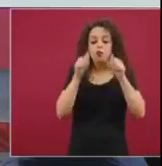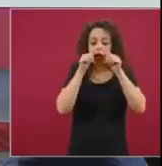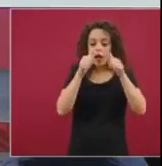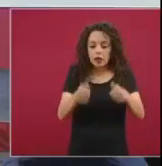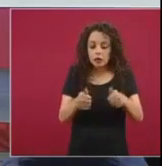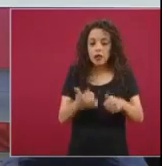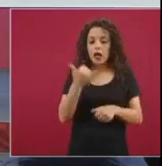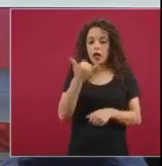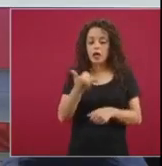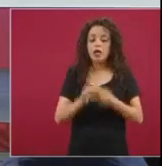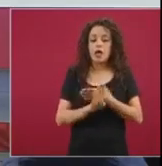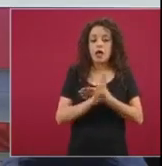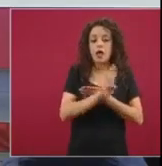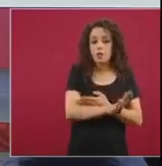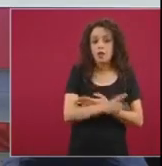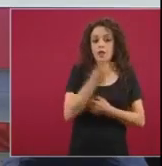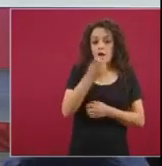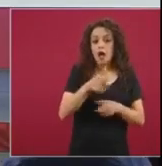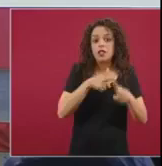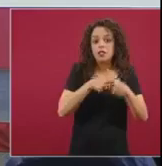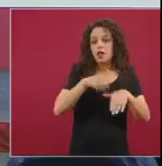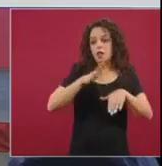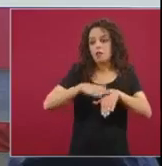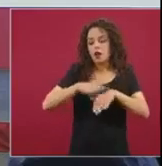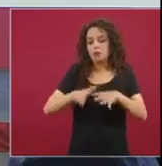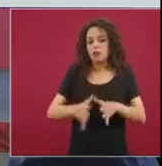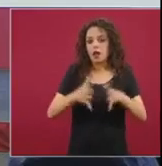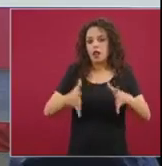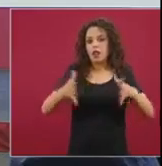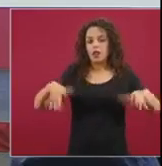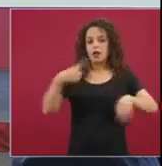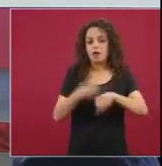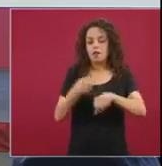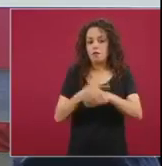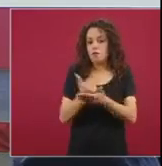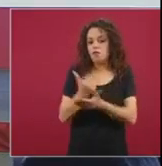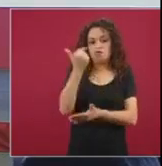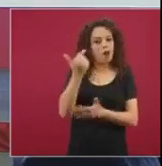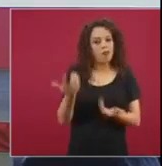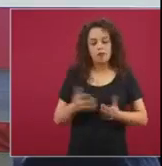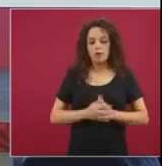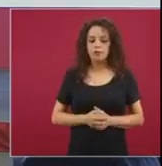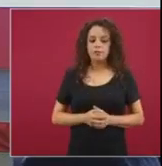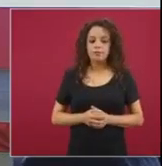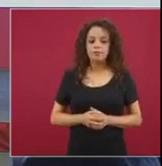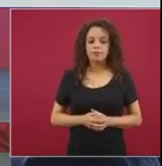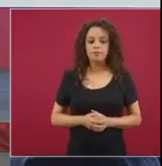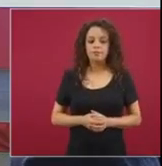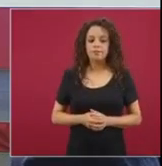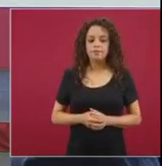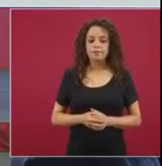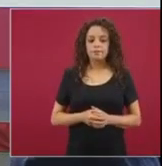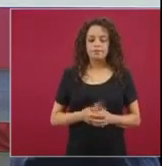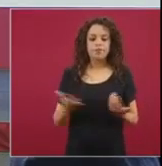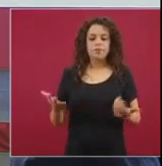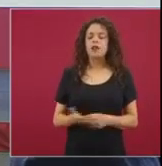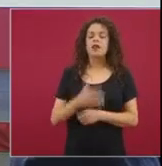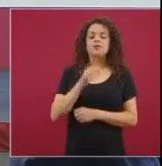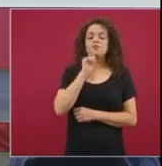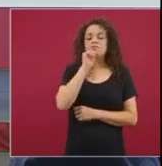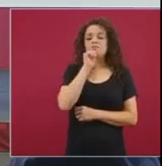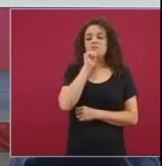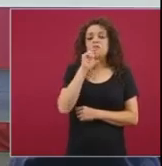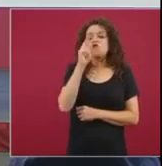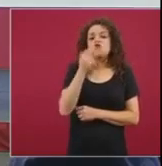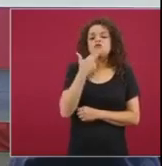mensual, el bacteriológico semestral. La revisión de contactos, lo que yo les comentaba. De nada sirve que yo cure a una persona afectada